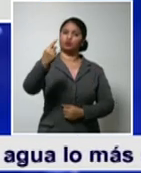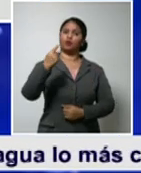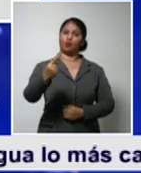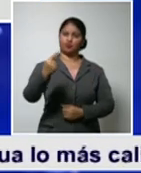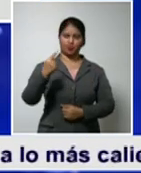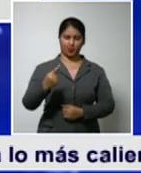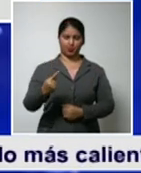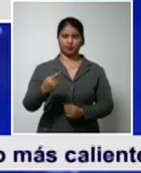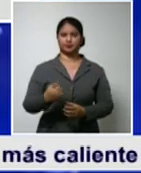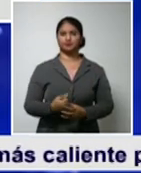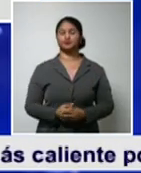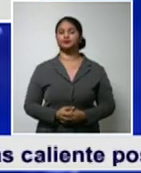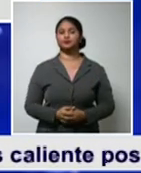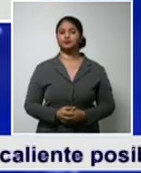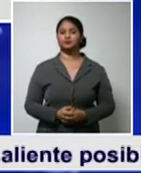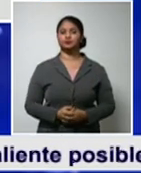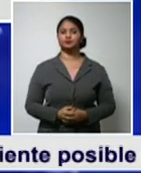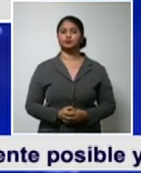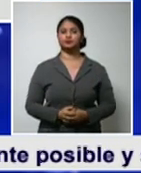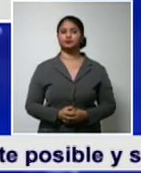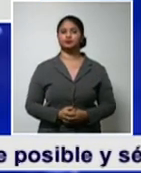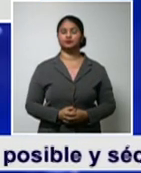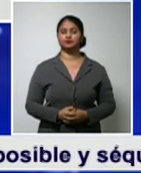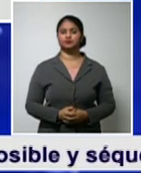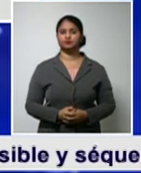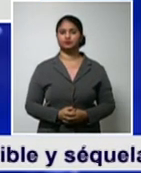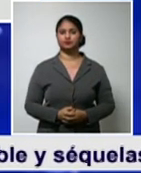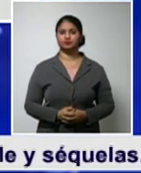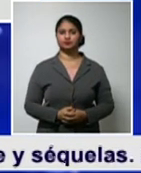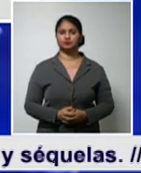cada uno de estos municipios. La